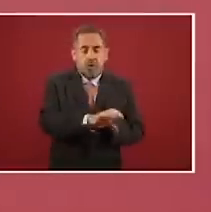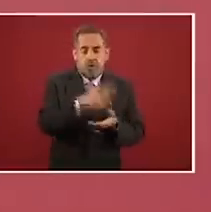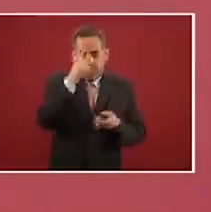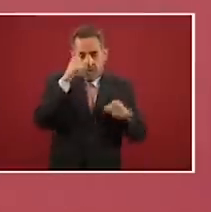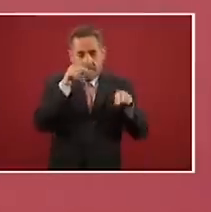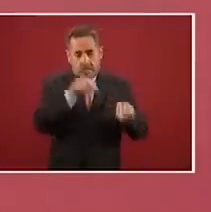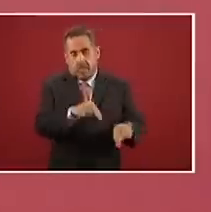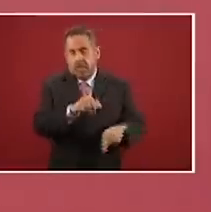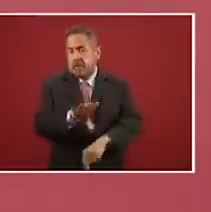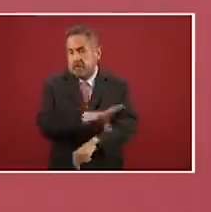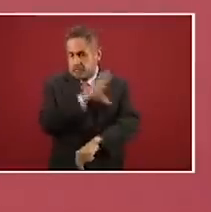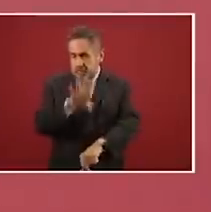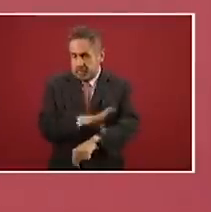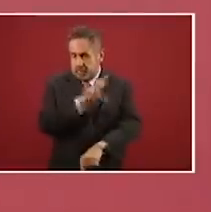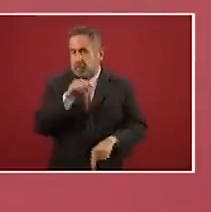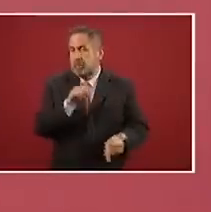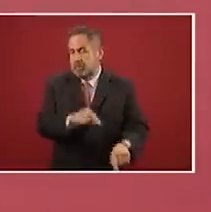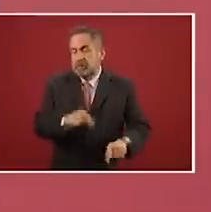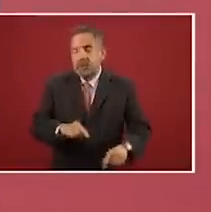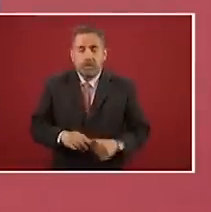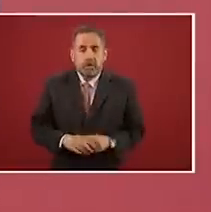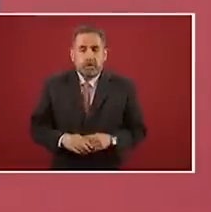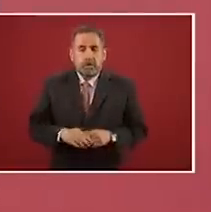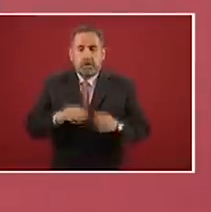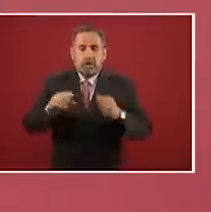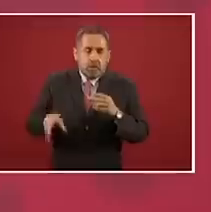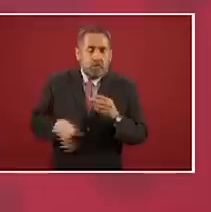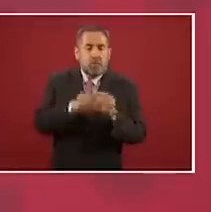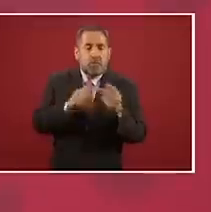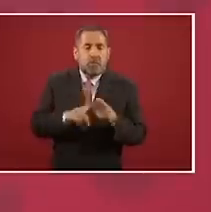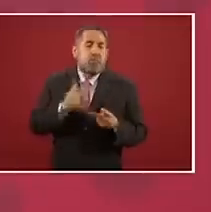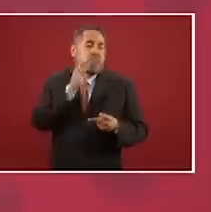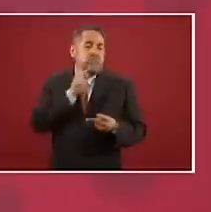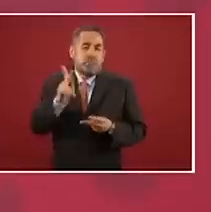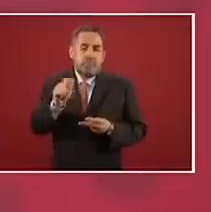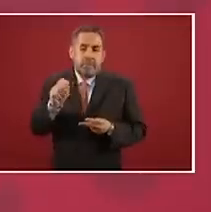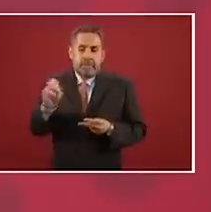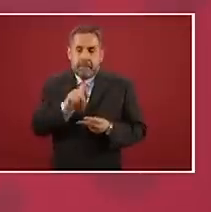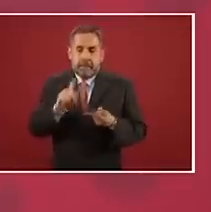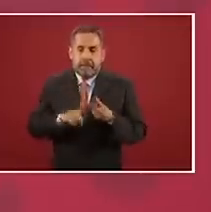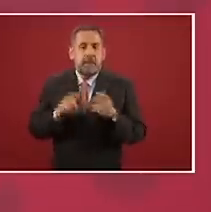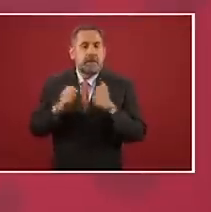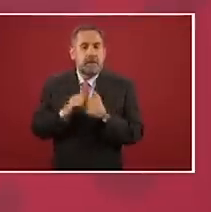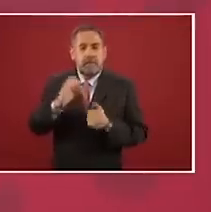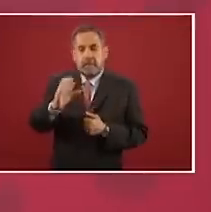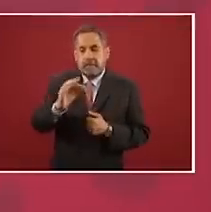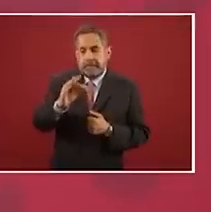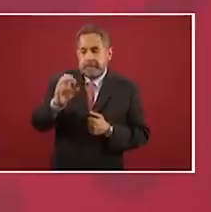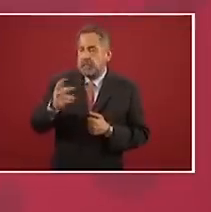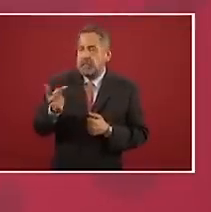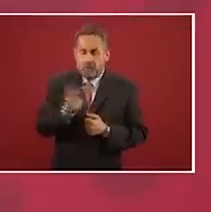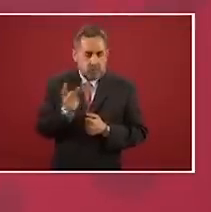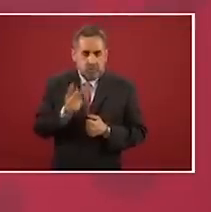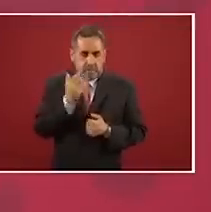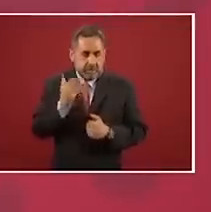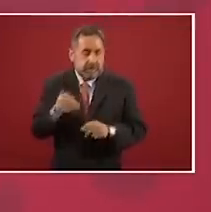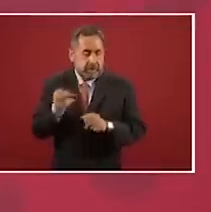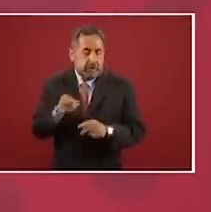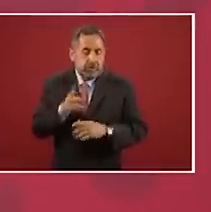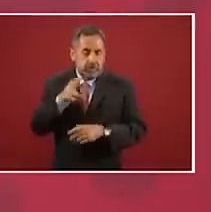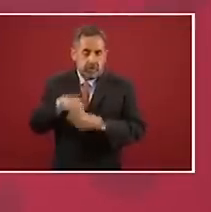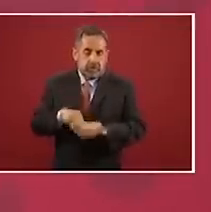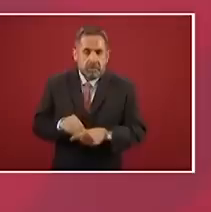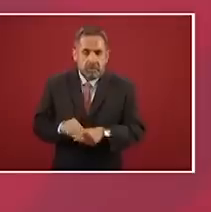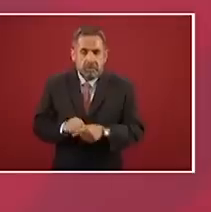del sector energético, que incluye Pemex y que incluye la Comisión Federal de Electricidad. O